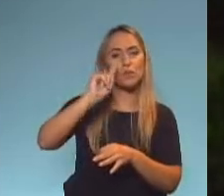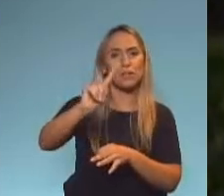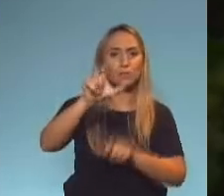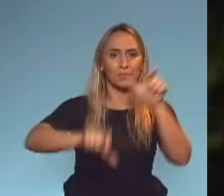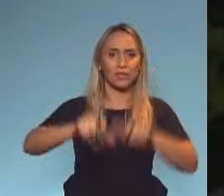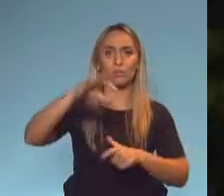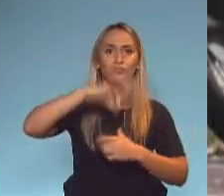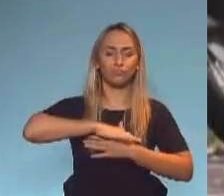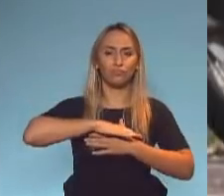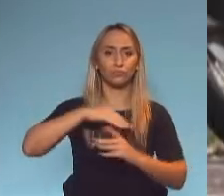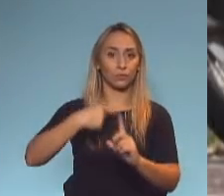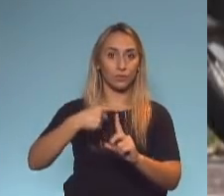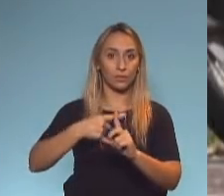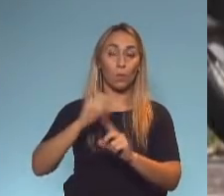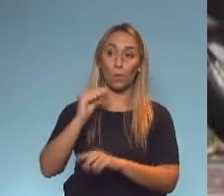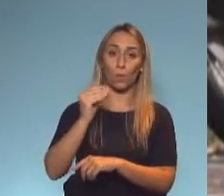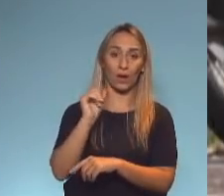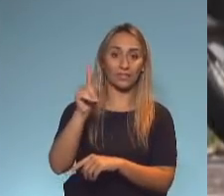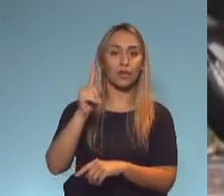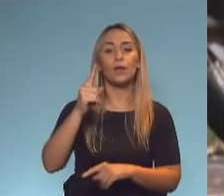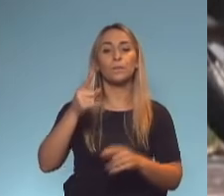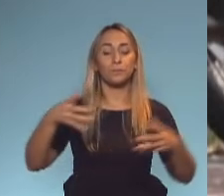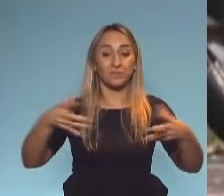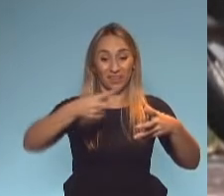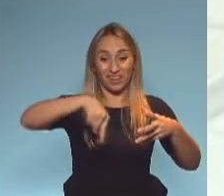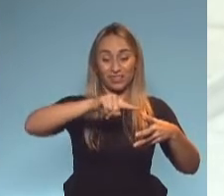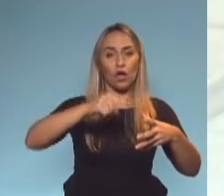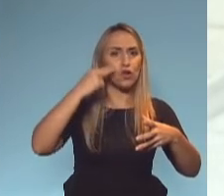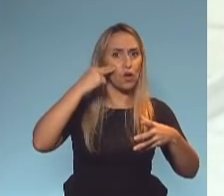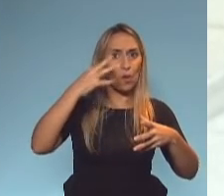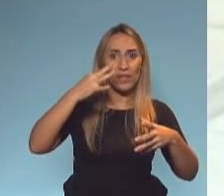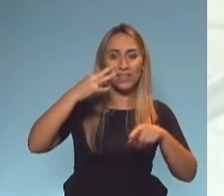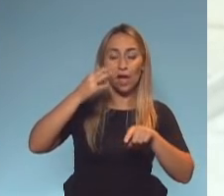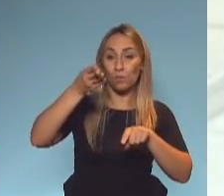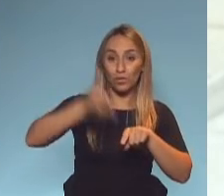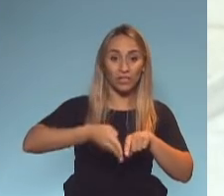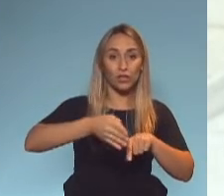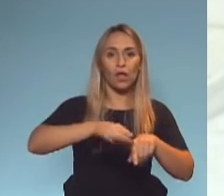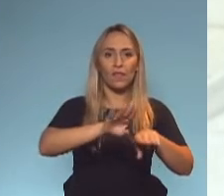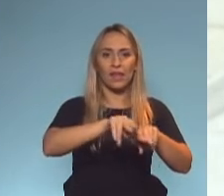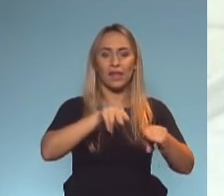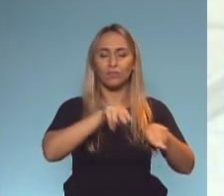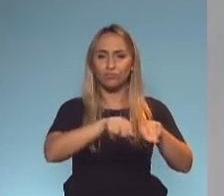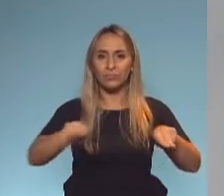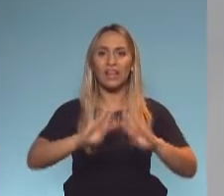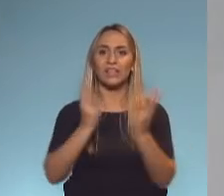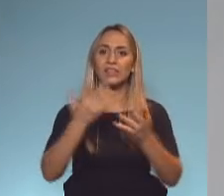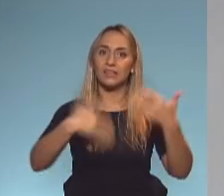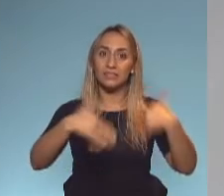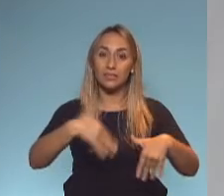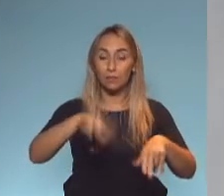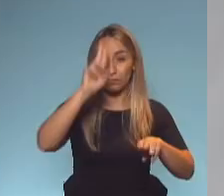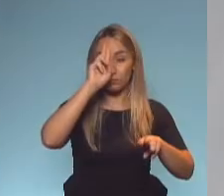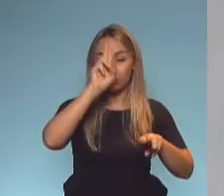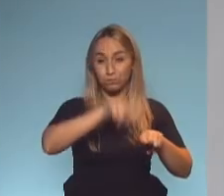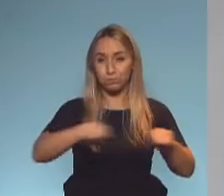también reporta brasil el 90 por ciento de las camas de terapia intensiva en su tan poblado estado